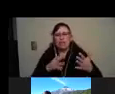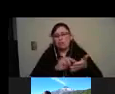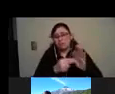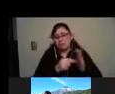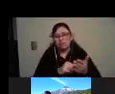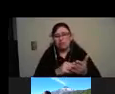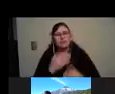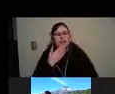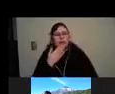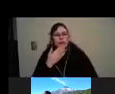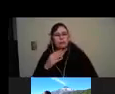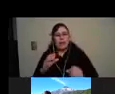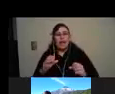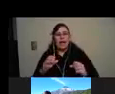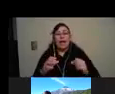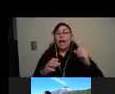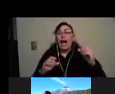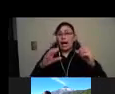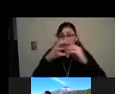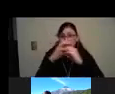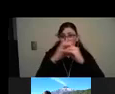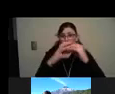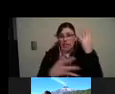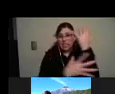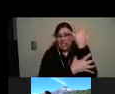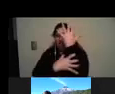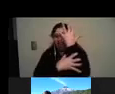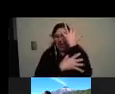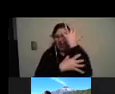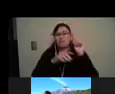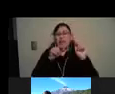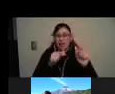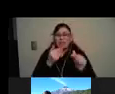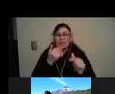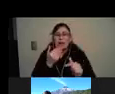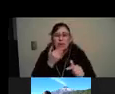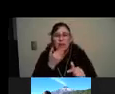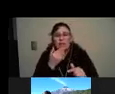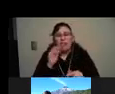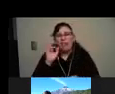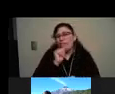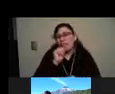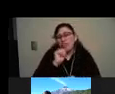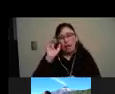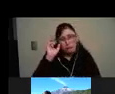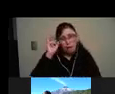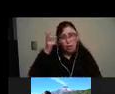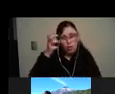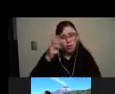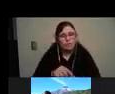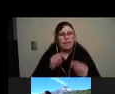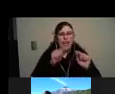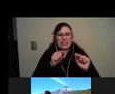de sostén, ya son parcialmente inmaduras, entonces si se afecta este tipo de tejido, además va a estar alterado el componente